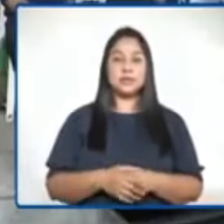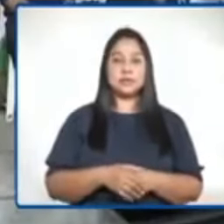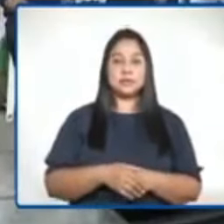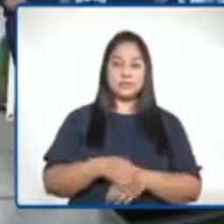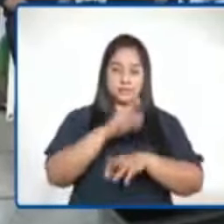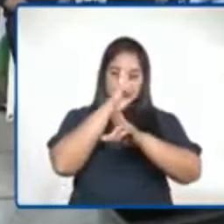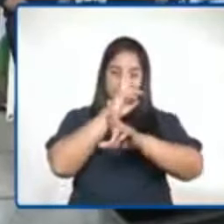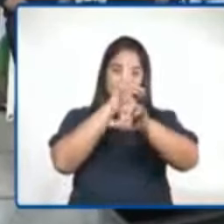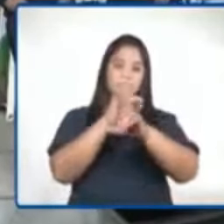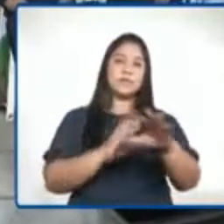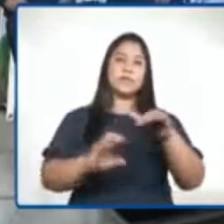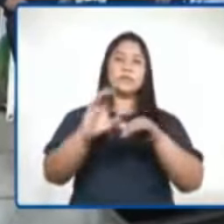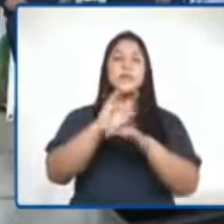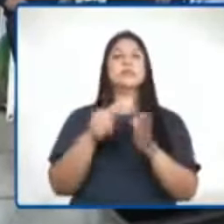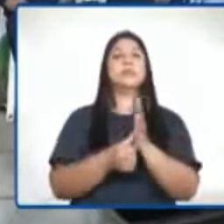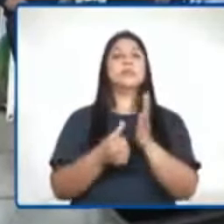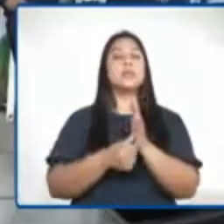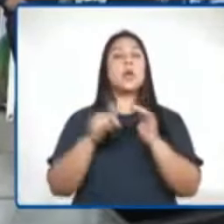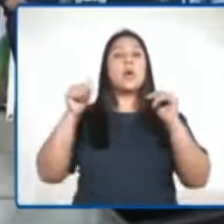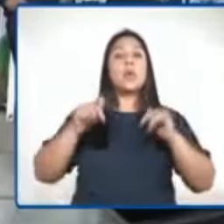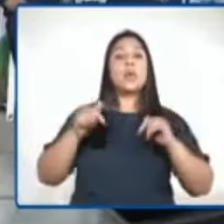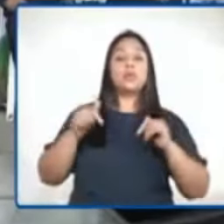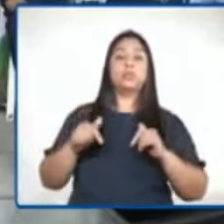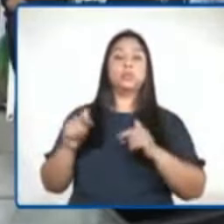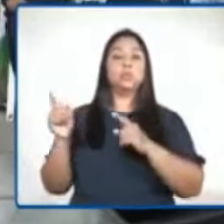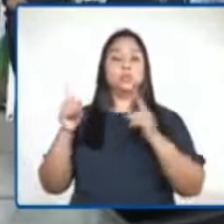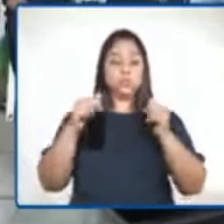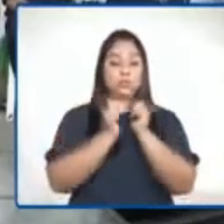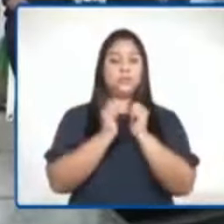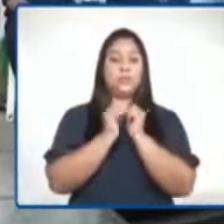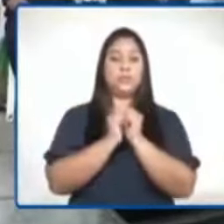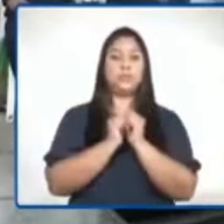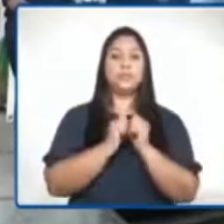respetable Consejo Municipal que hoy me acompaña,